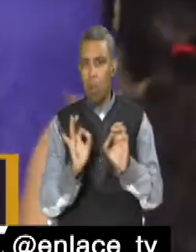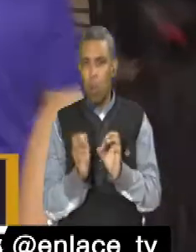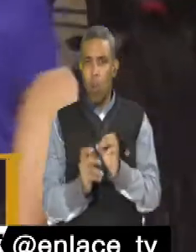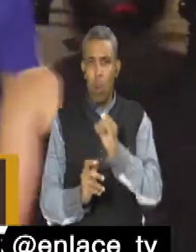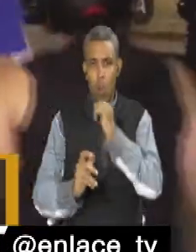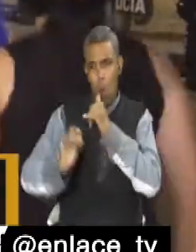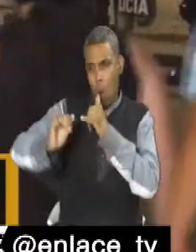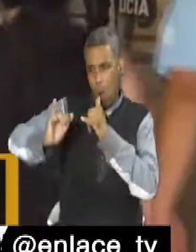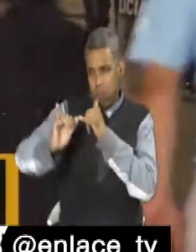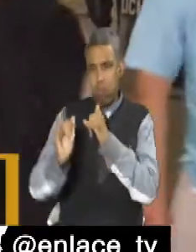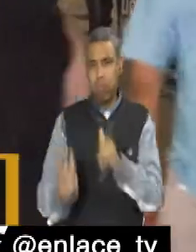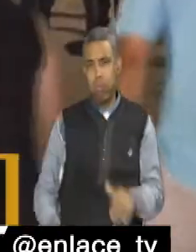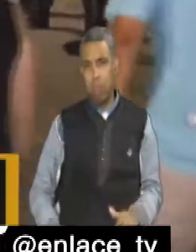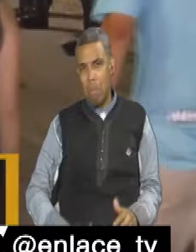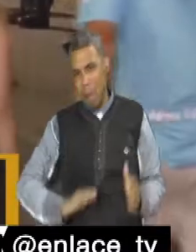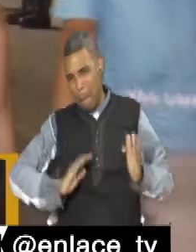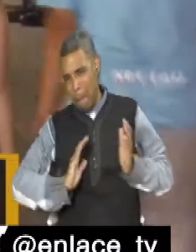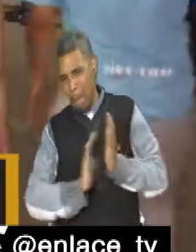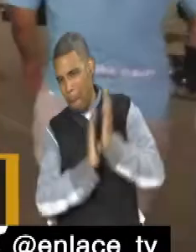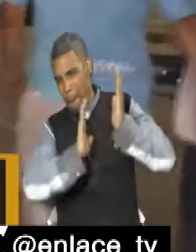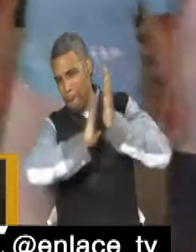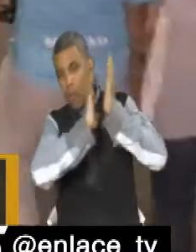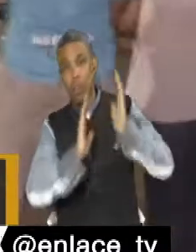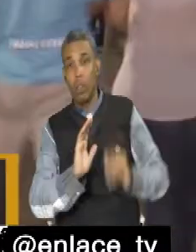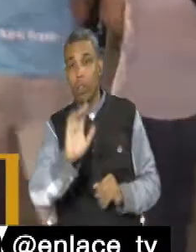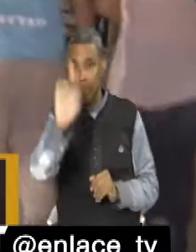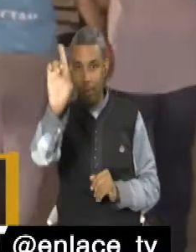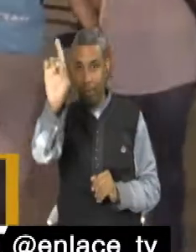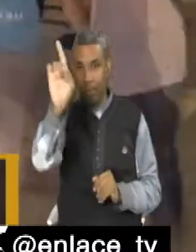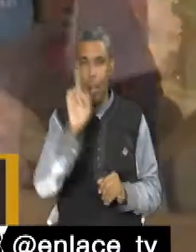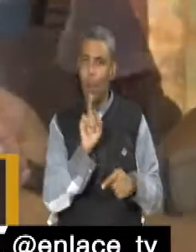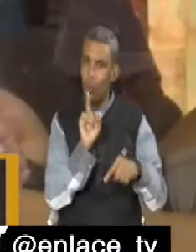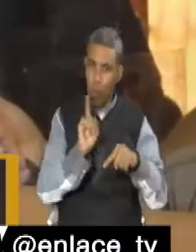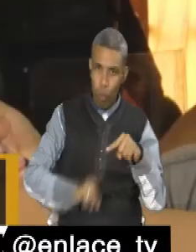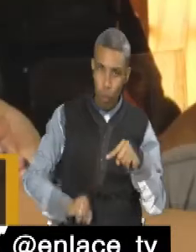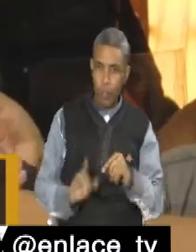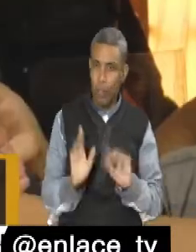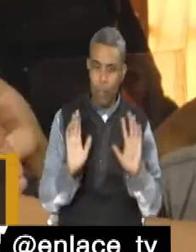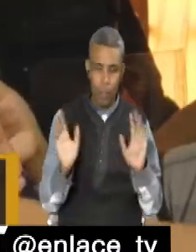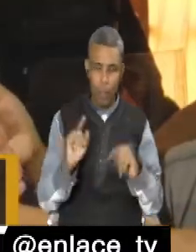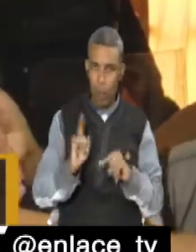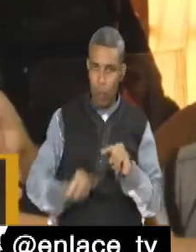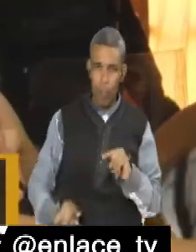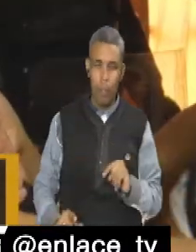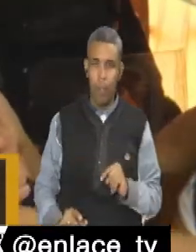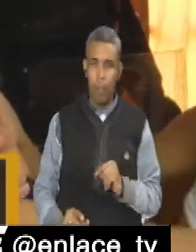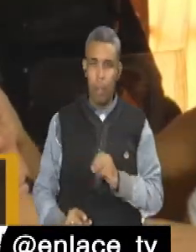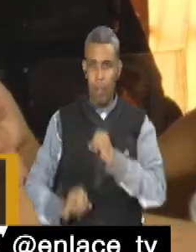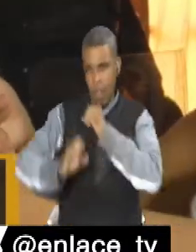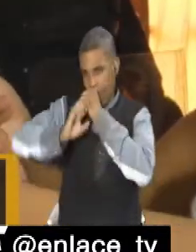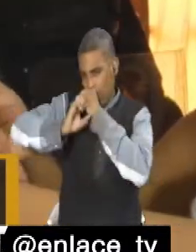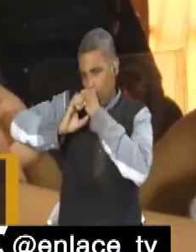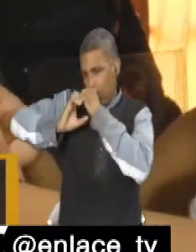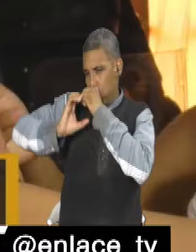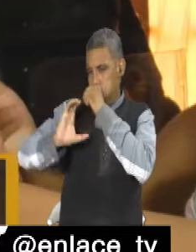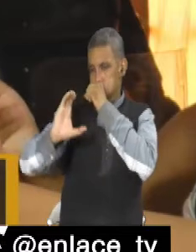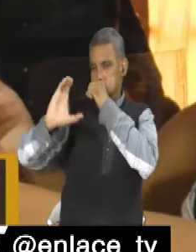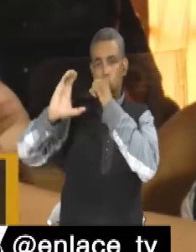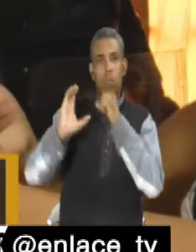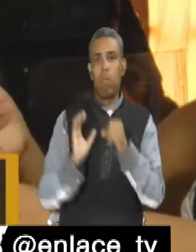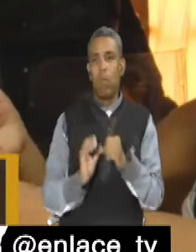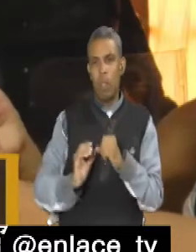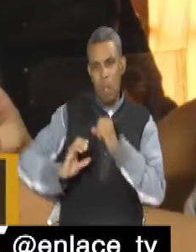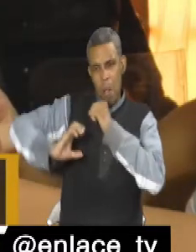los redoblantes, algunos artículos para que ellos hagan su actividad de apoyo a